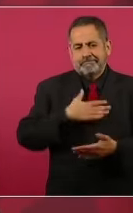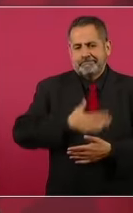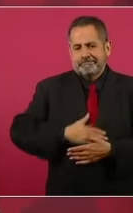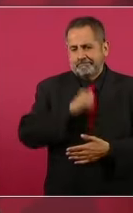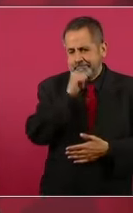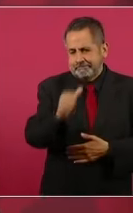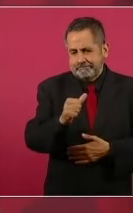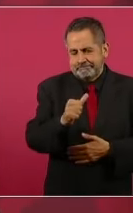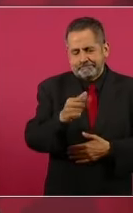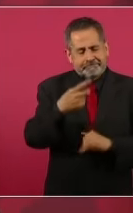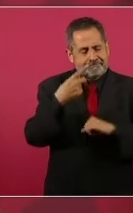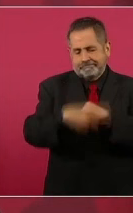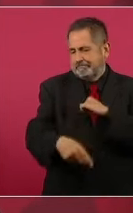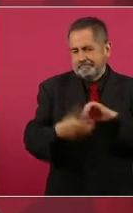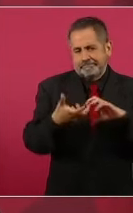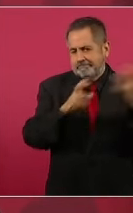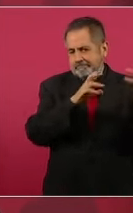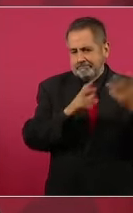daña.